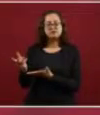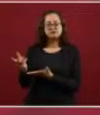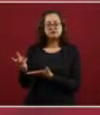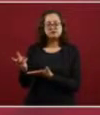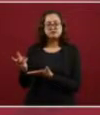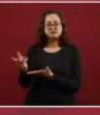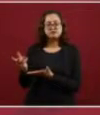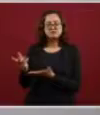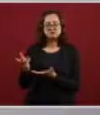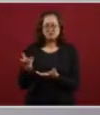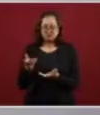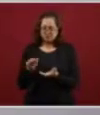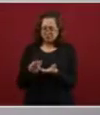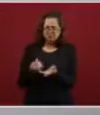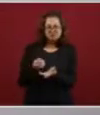el tesoro,